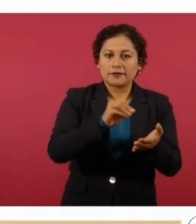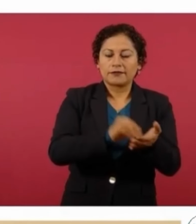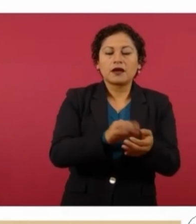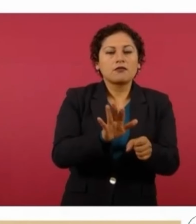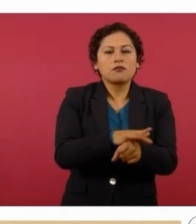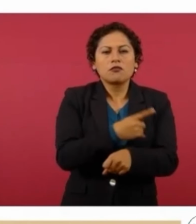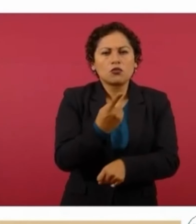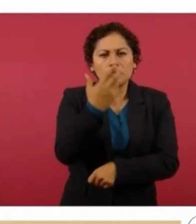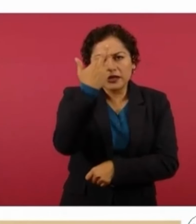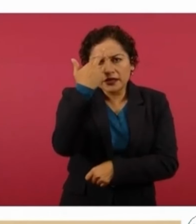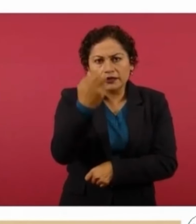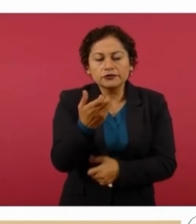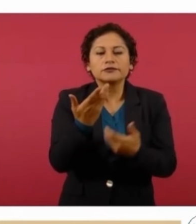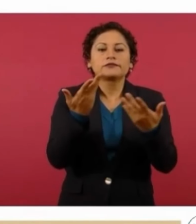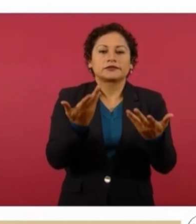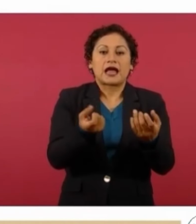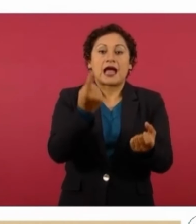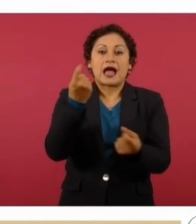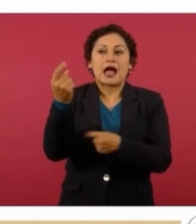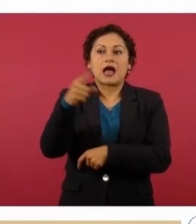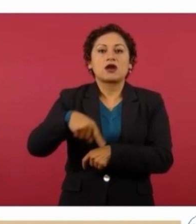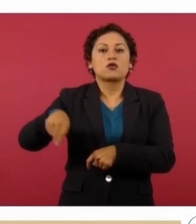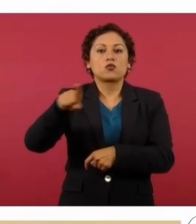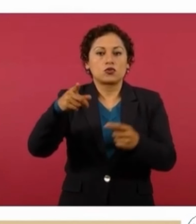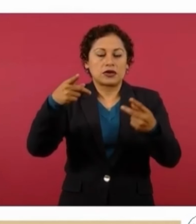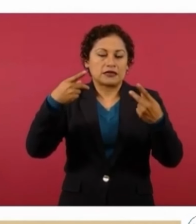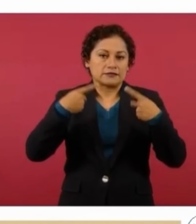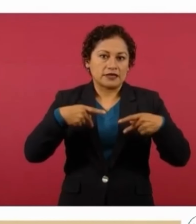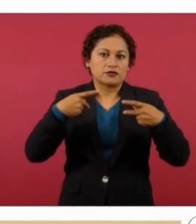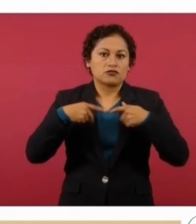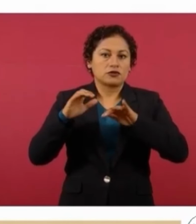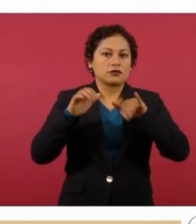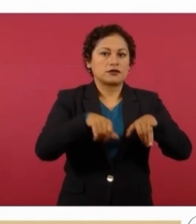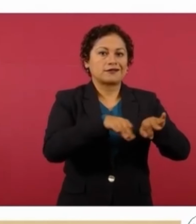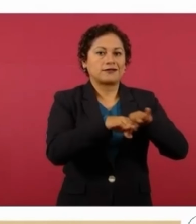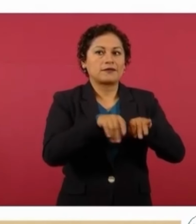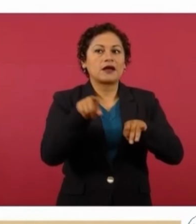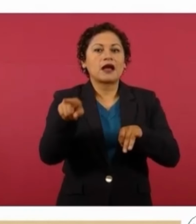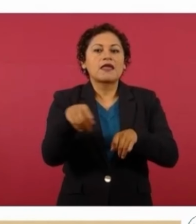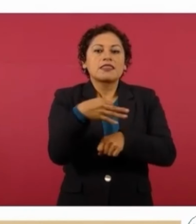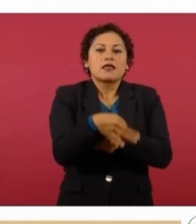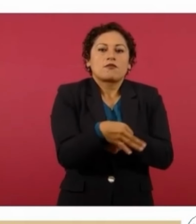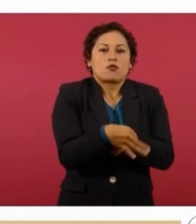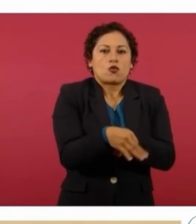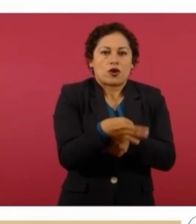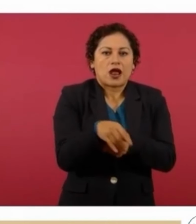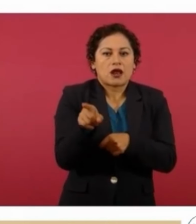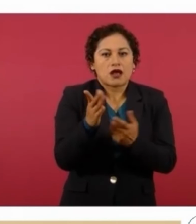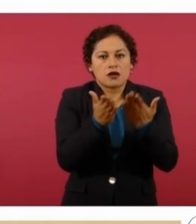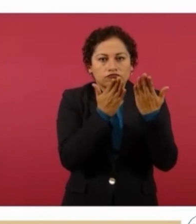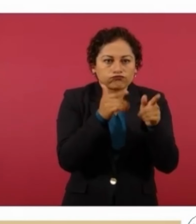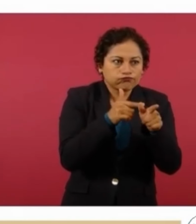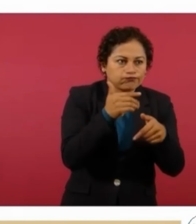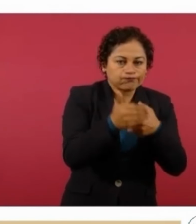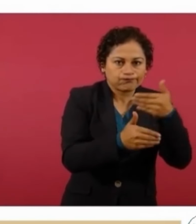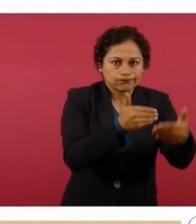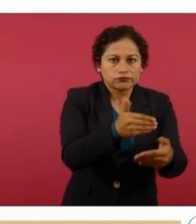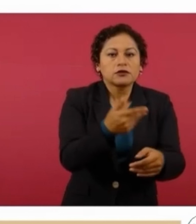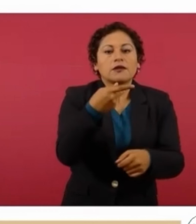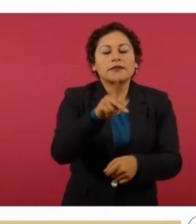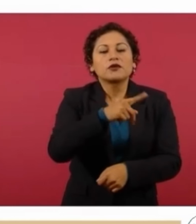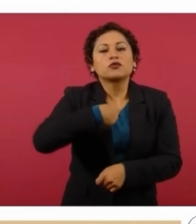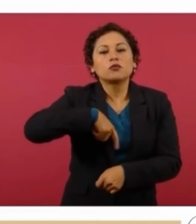cobertura de especialistas se hace con residentes que están en rotación. Lo que queremos es personas que ya vayan quedando de manera